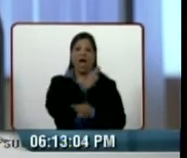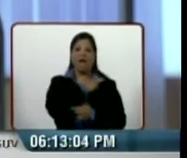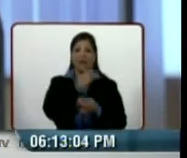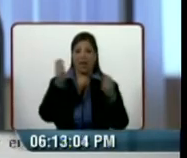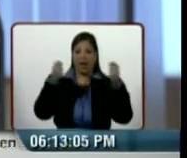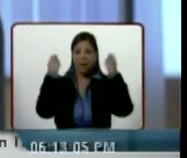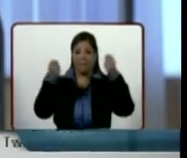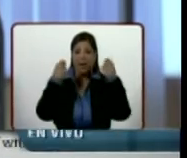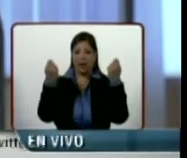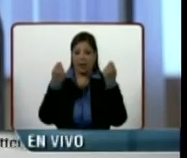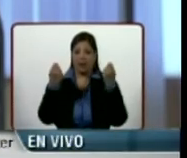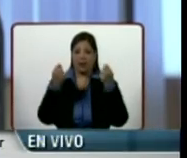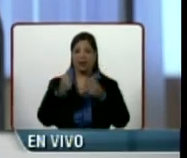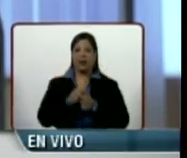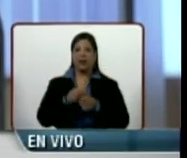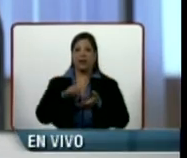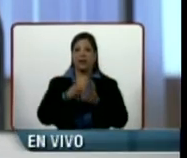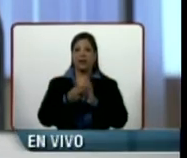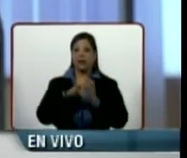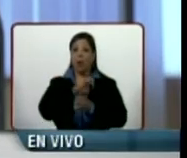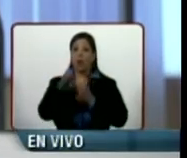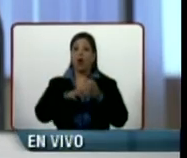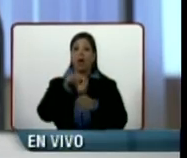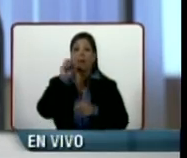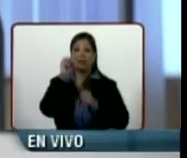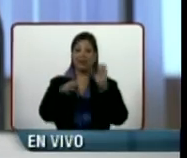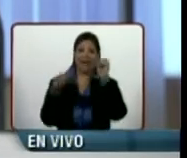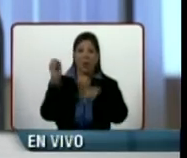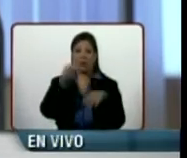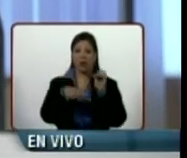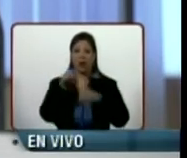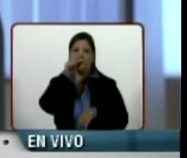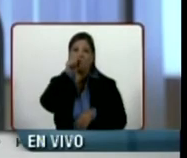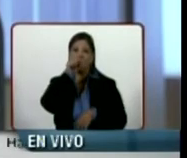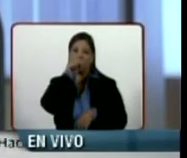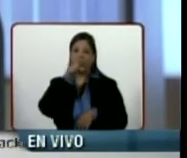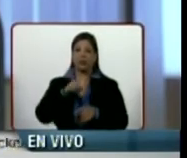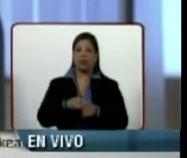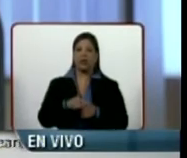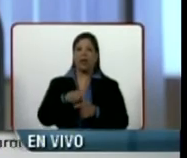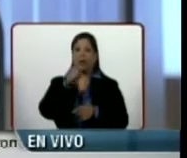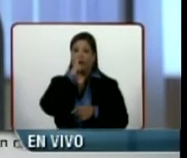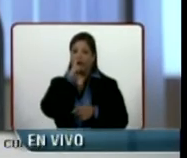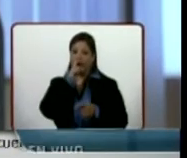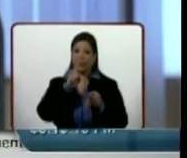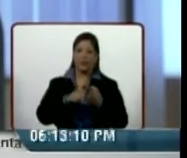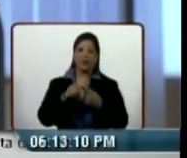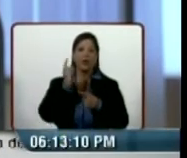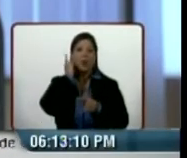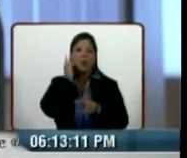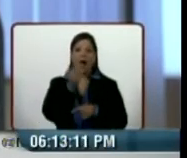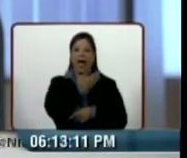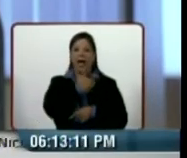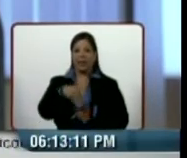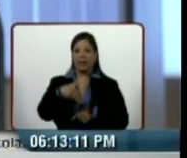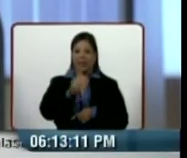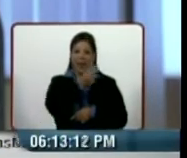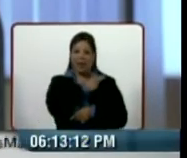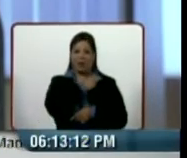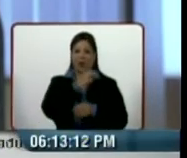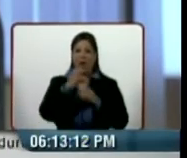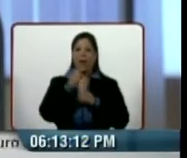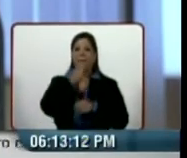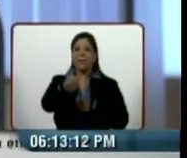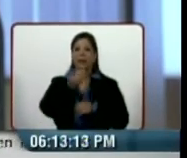lo que tiene que ver con este hackeo de cuentas en las últimas horas no solamente la cuenta de la directora de prensa presencial teresita